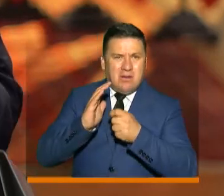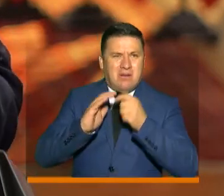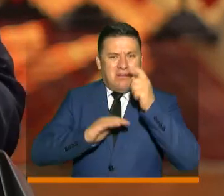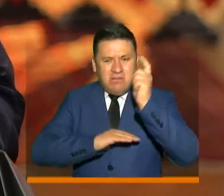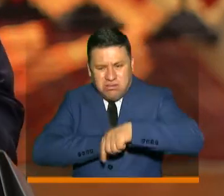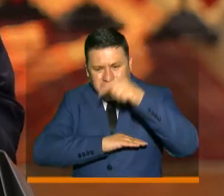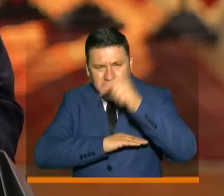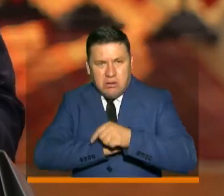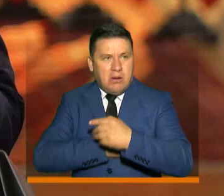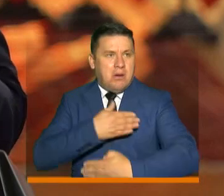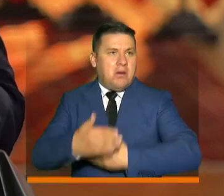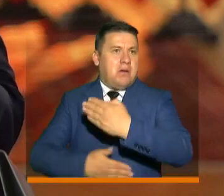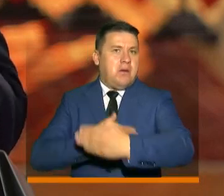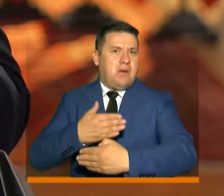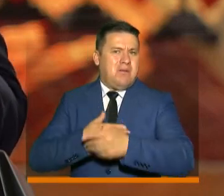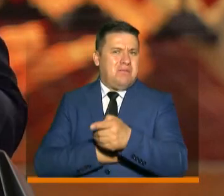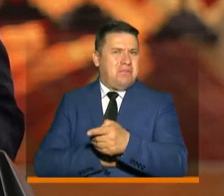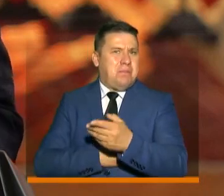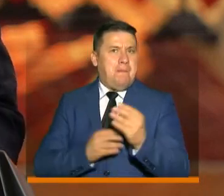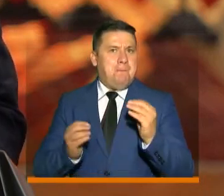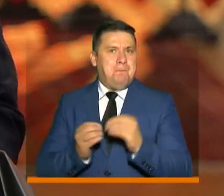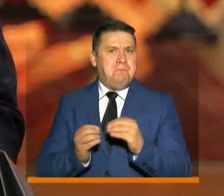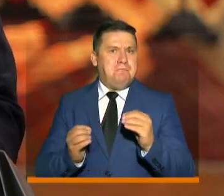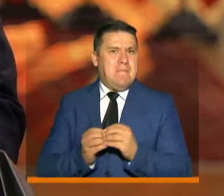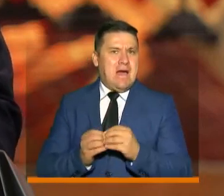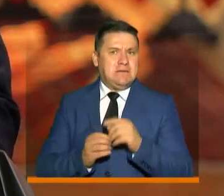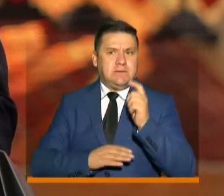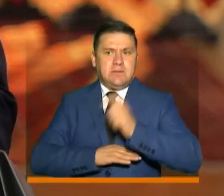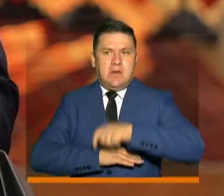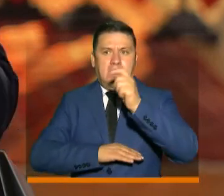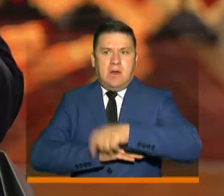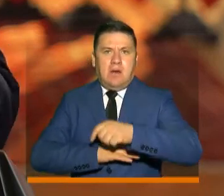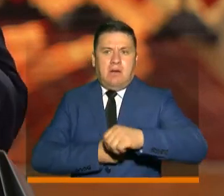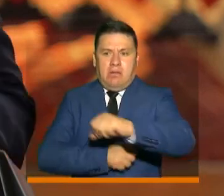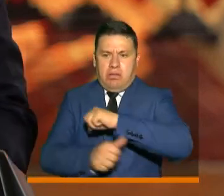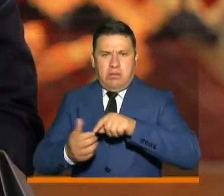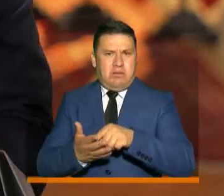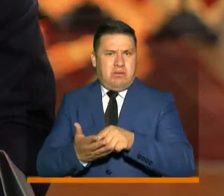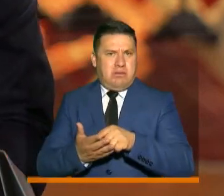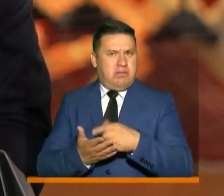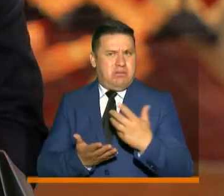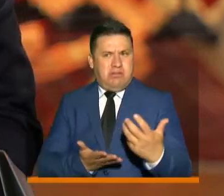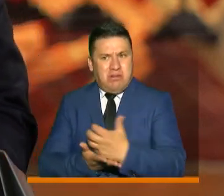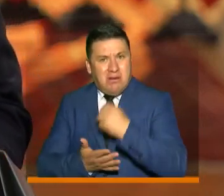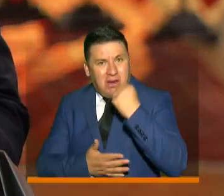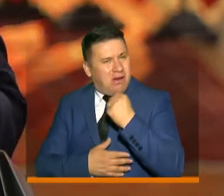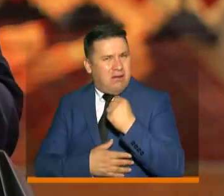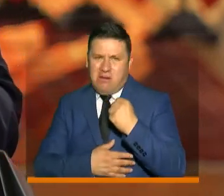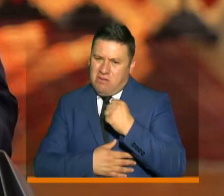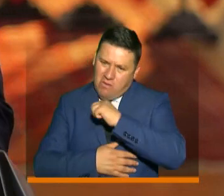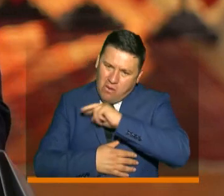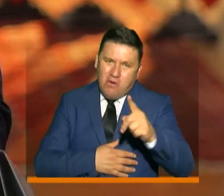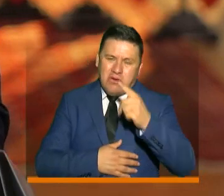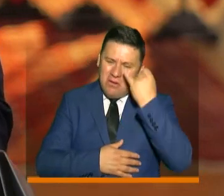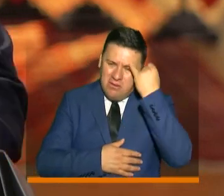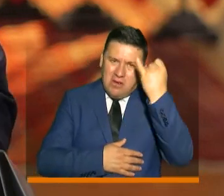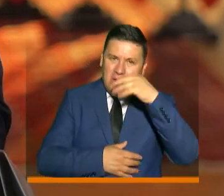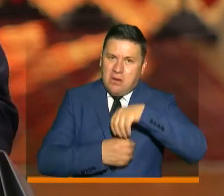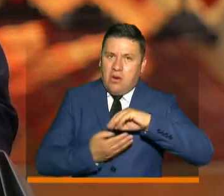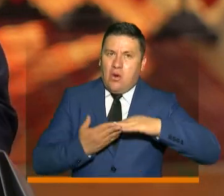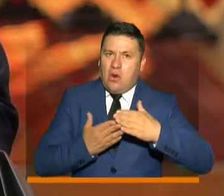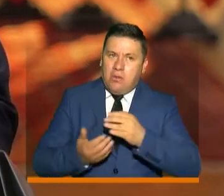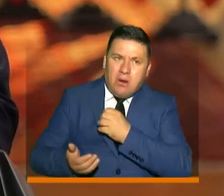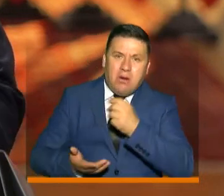sigan avanzando hacia prácticas cada vez más sostenibles que irrigan beneficios reales y permanentes a las